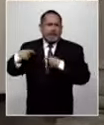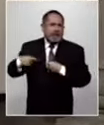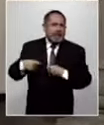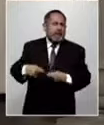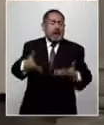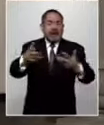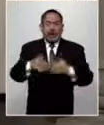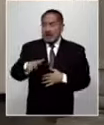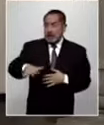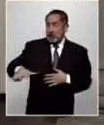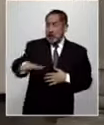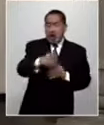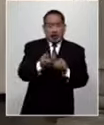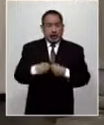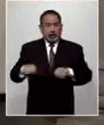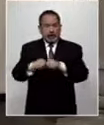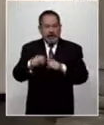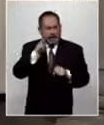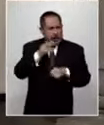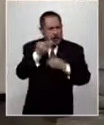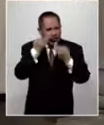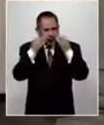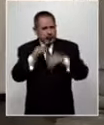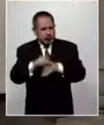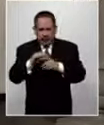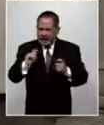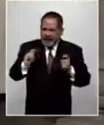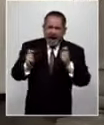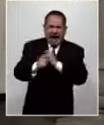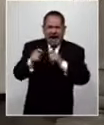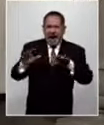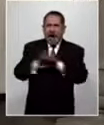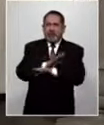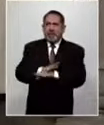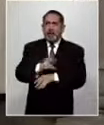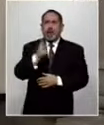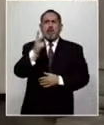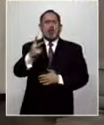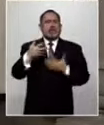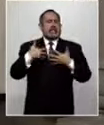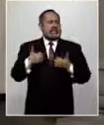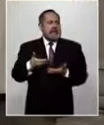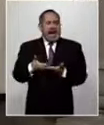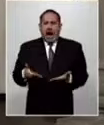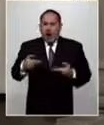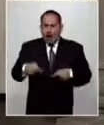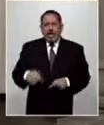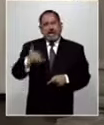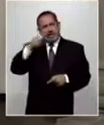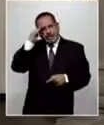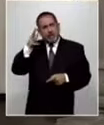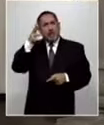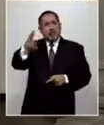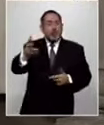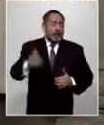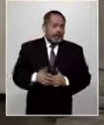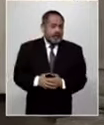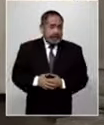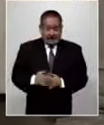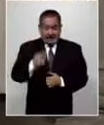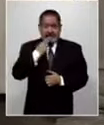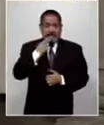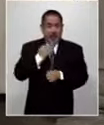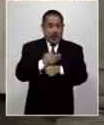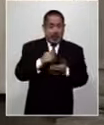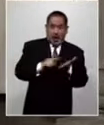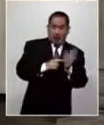sociedad protagonizan los grandes cambios que definen nuestro presente y nuestro futuro. Sirva, por lo tanto, esta muestra